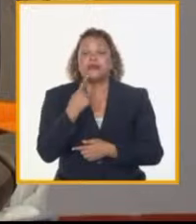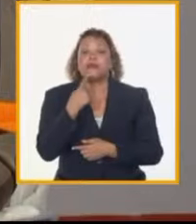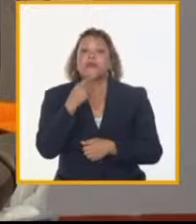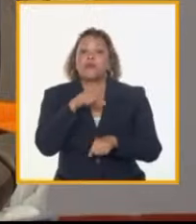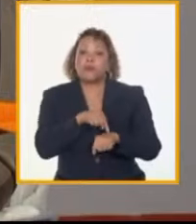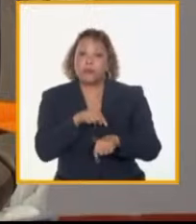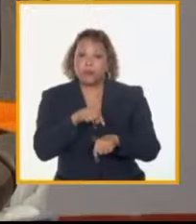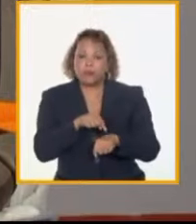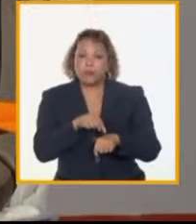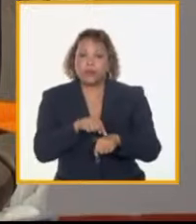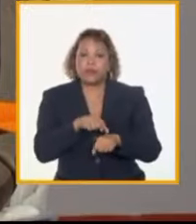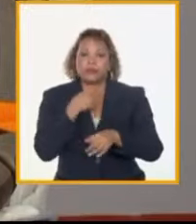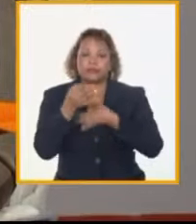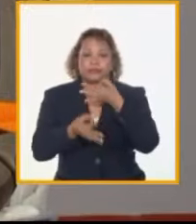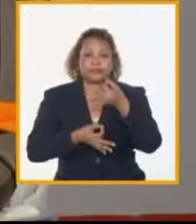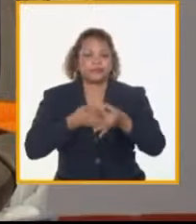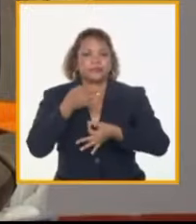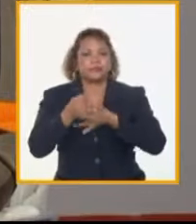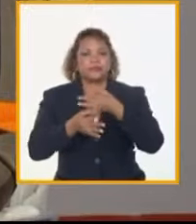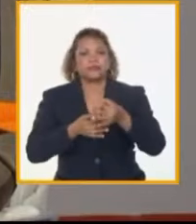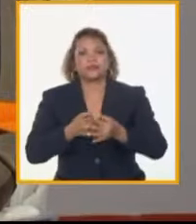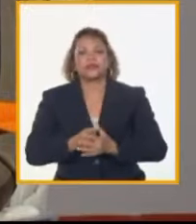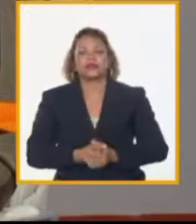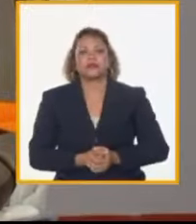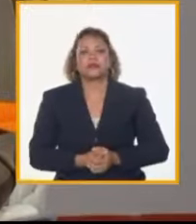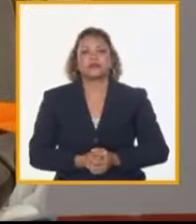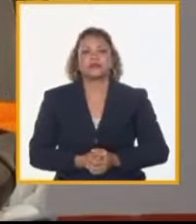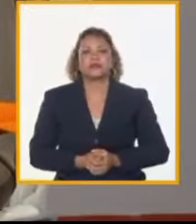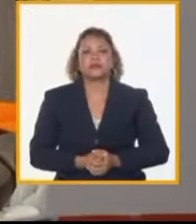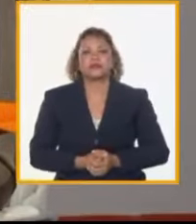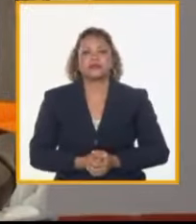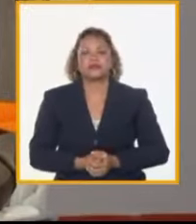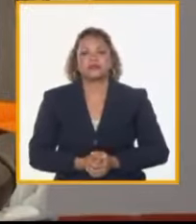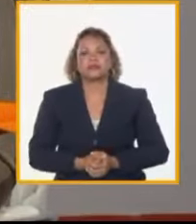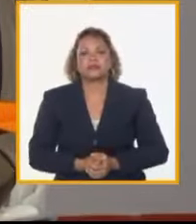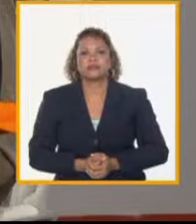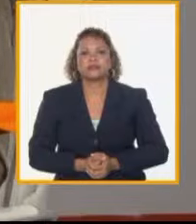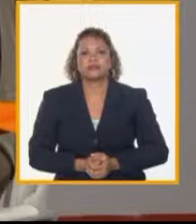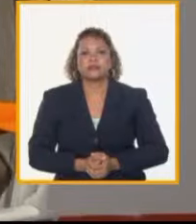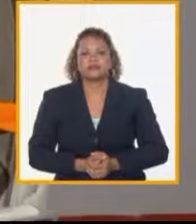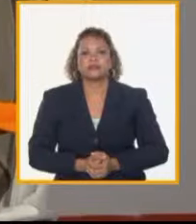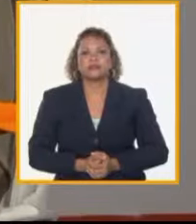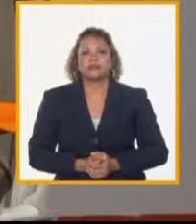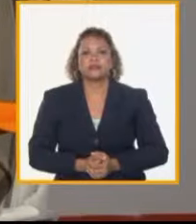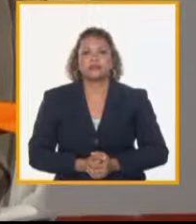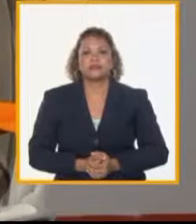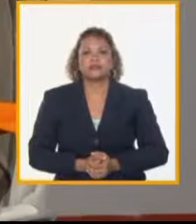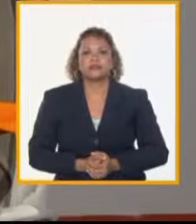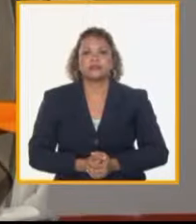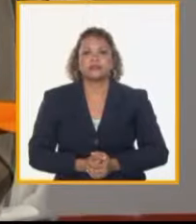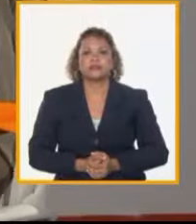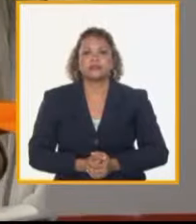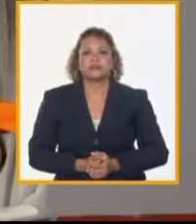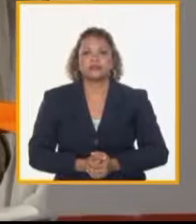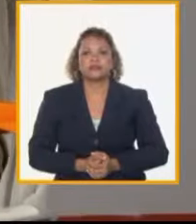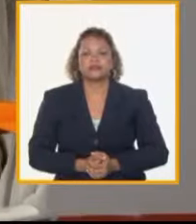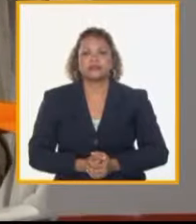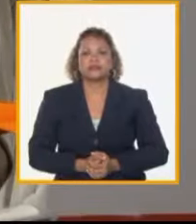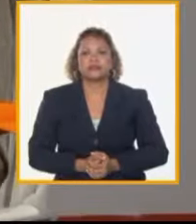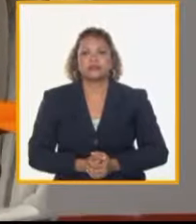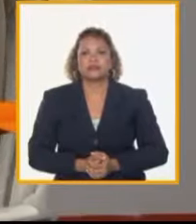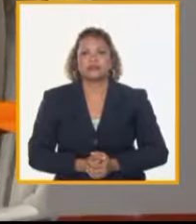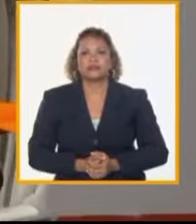elemento que íbamos a tomar para contrarrestar lo que en su momento fue, lo hablábamos ayer, lo que en su momento fue